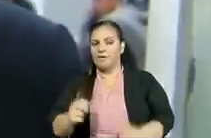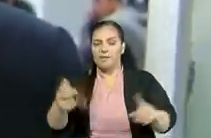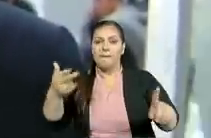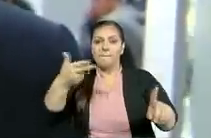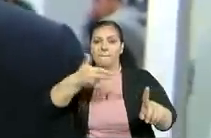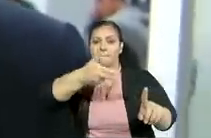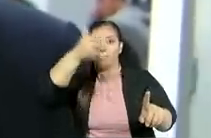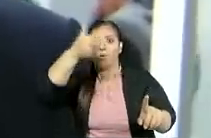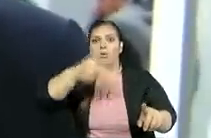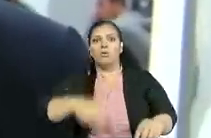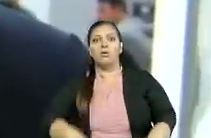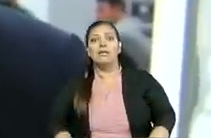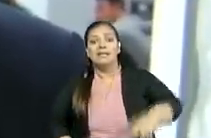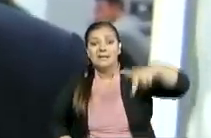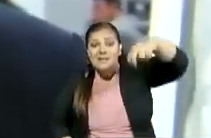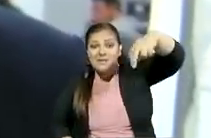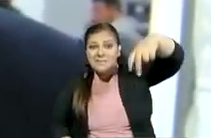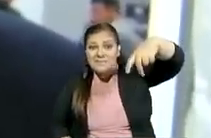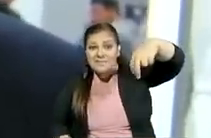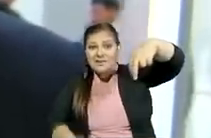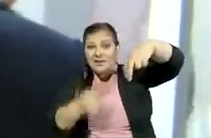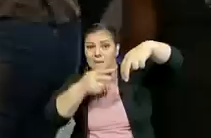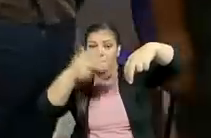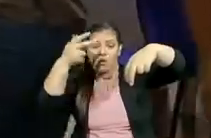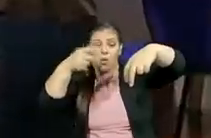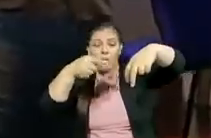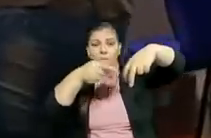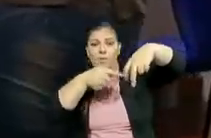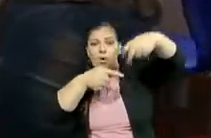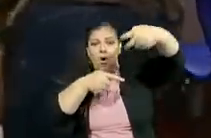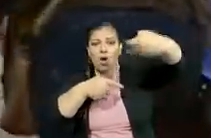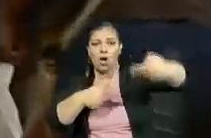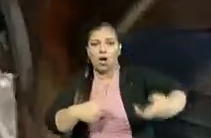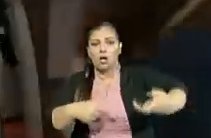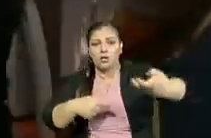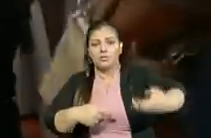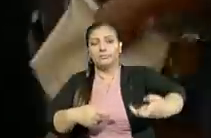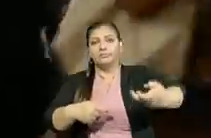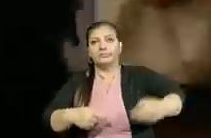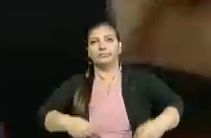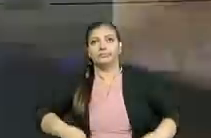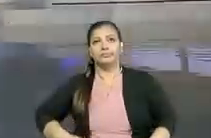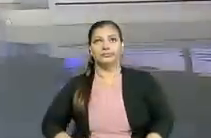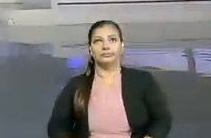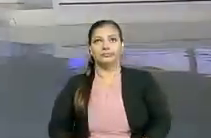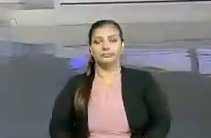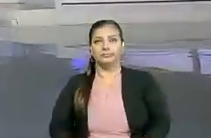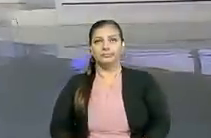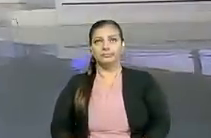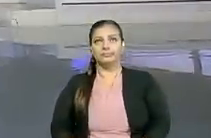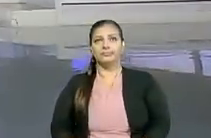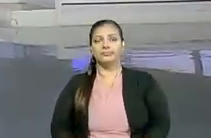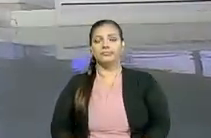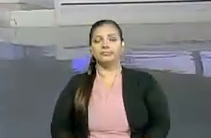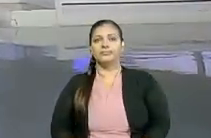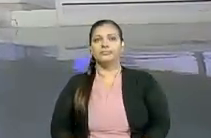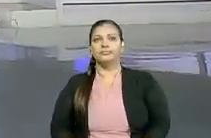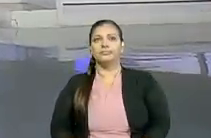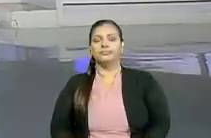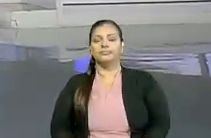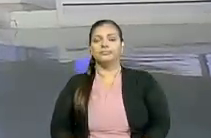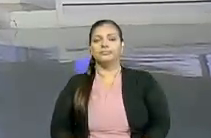robo, una vez más con violencia, ejecutando contra las víctimas para poder sustraer sus pertenencias. Informó Adriana